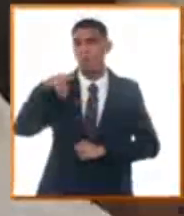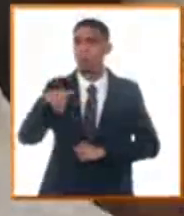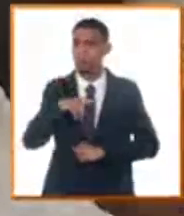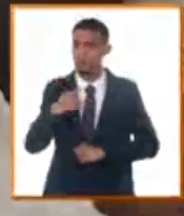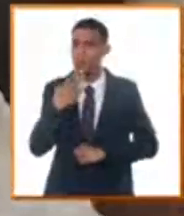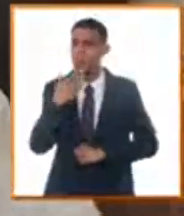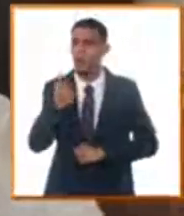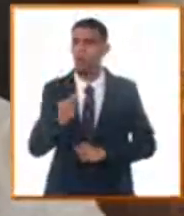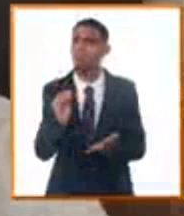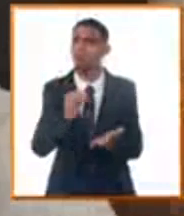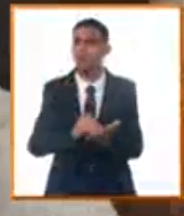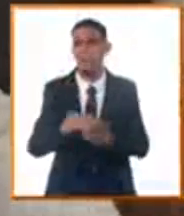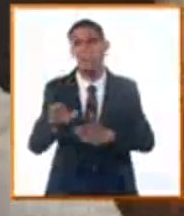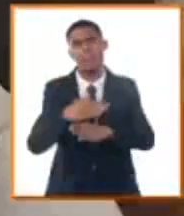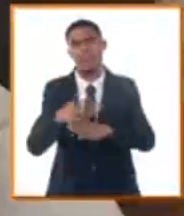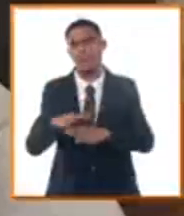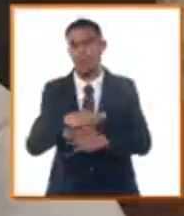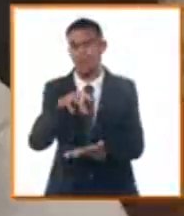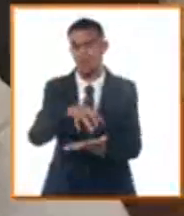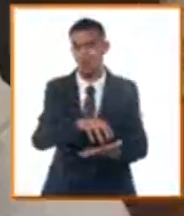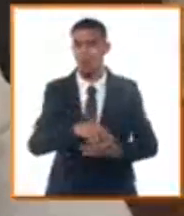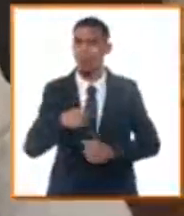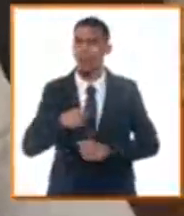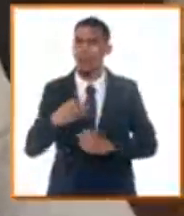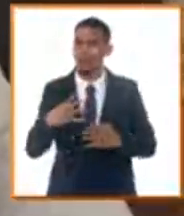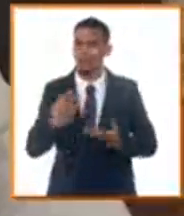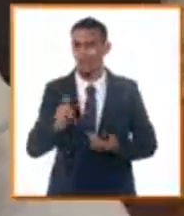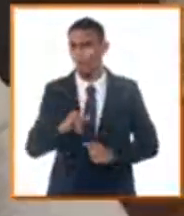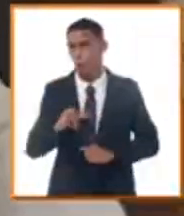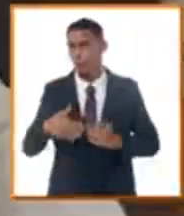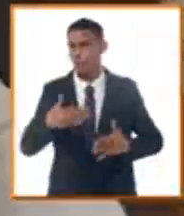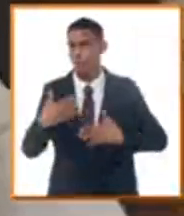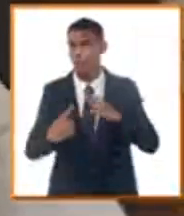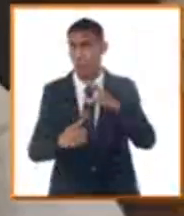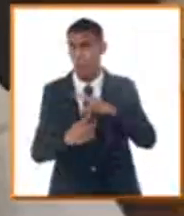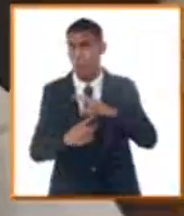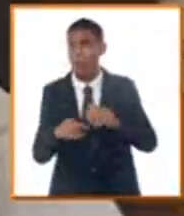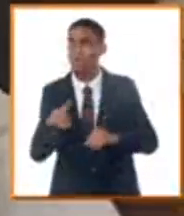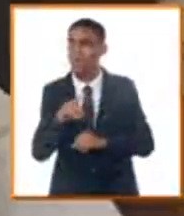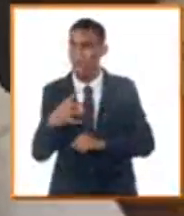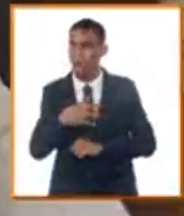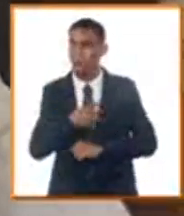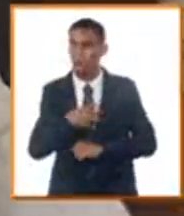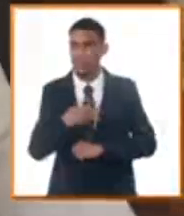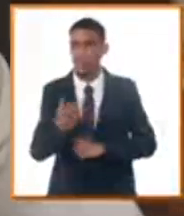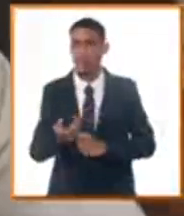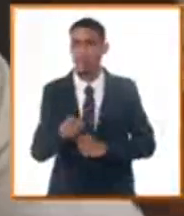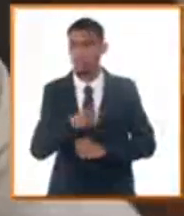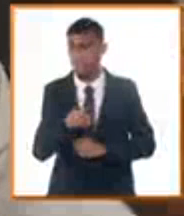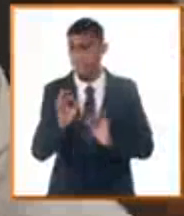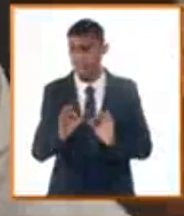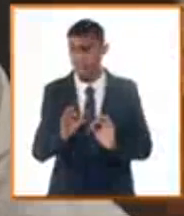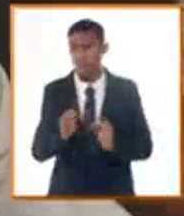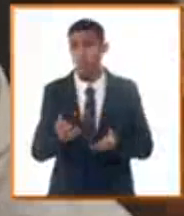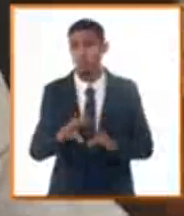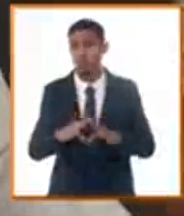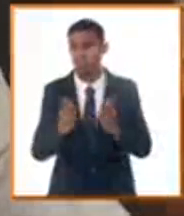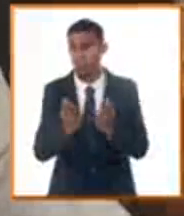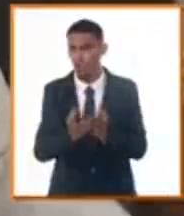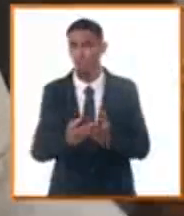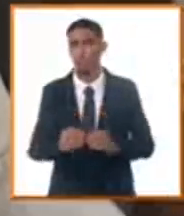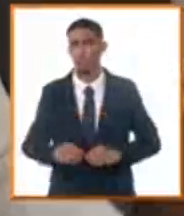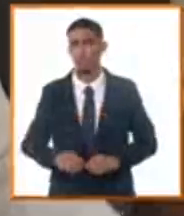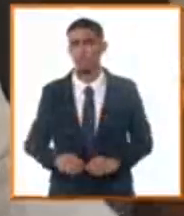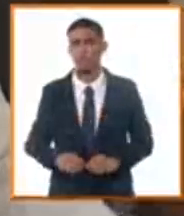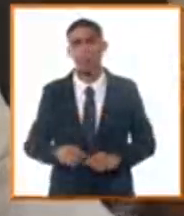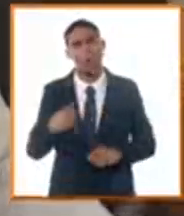muchísimos más establecimientos. Estoy muy feliz de que Ecopelia lo tenga ya realizando y esperemos que se extienda, por supuesto,